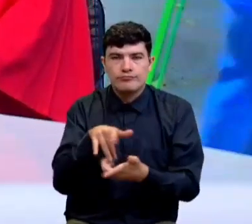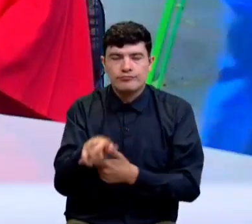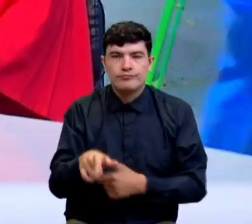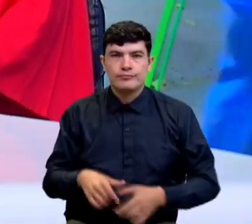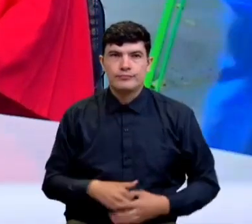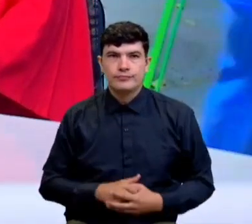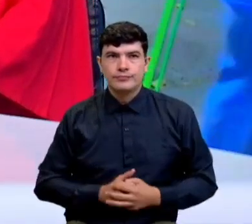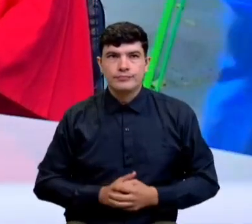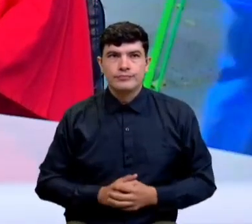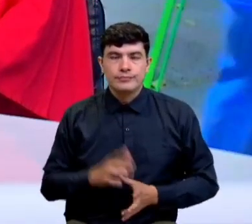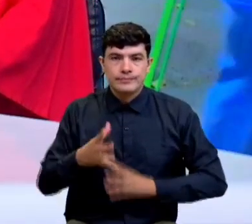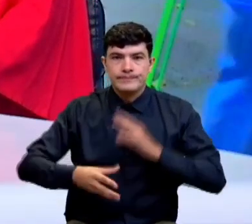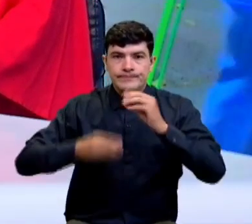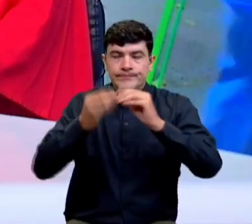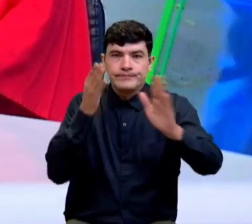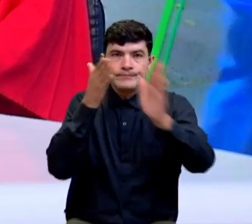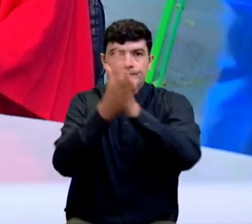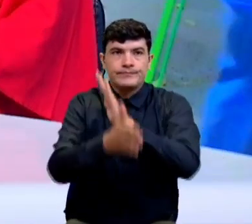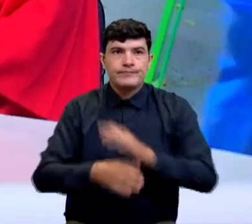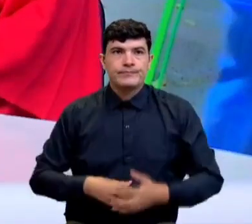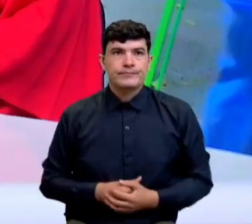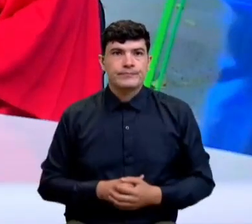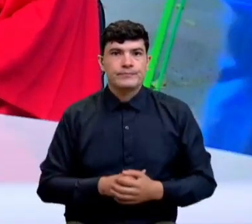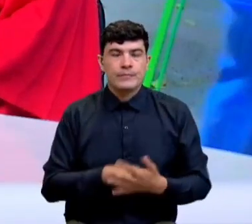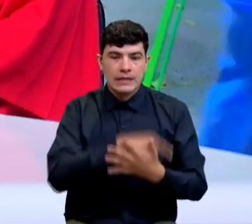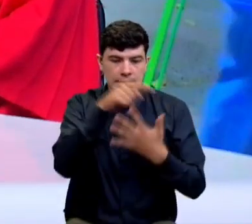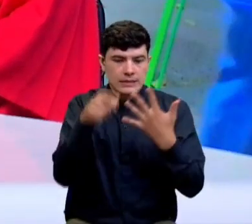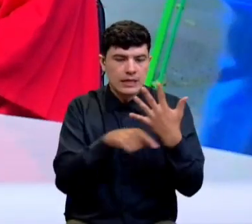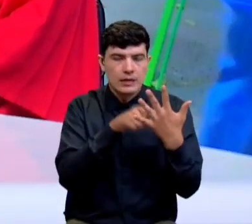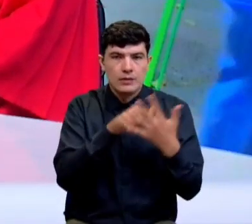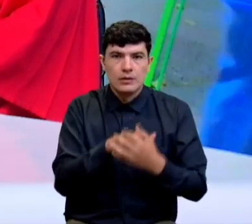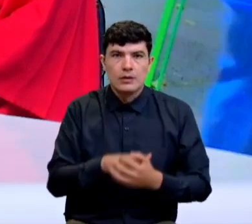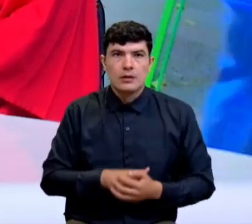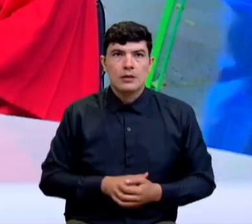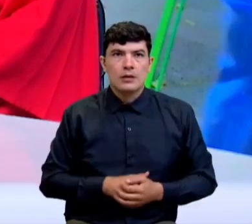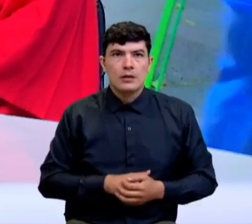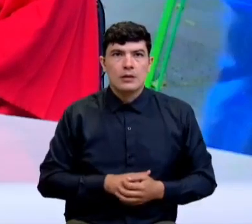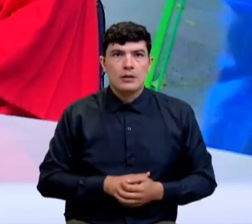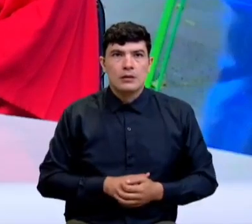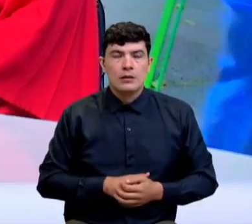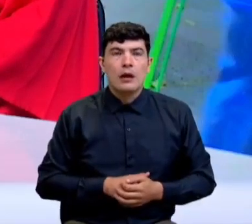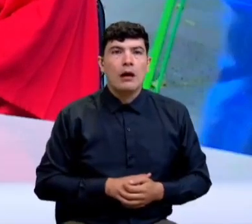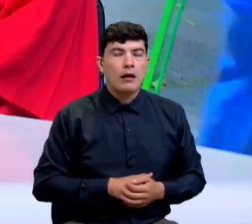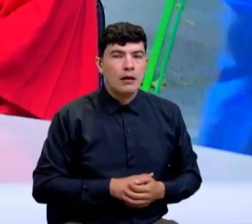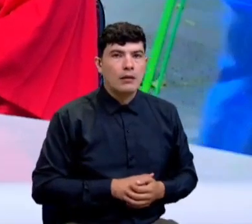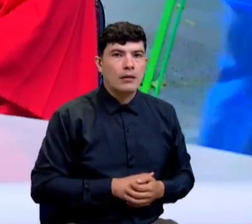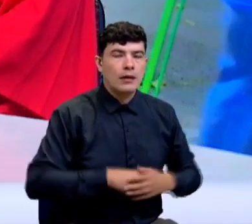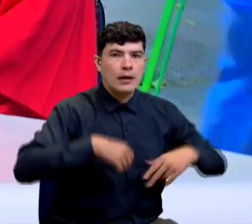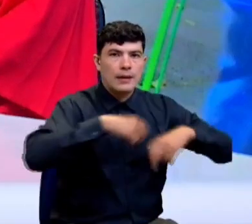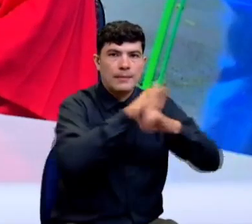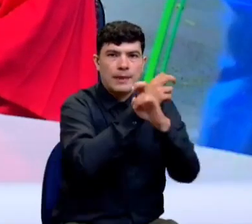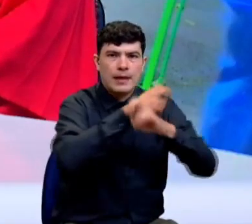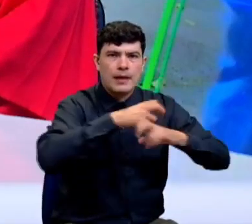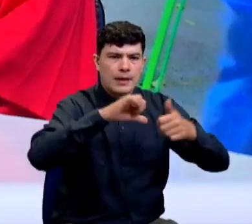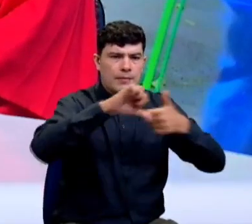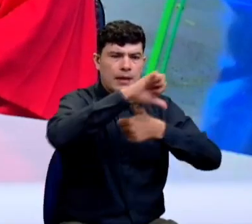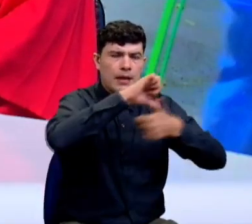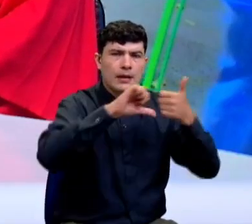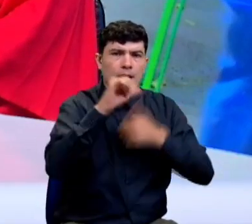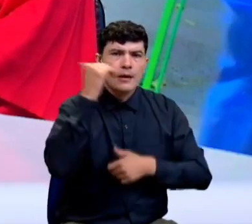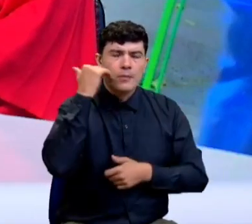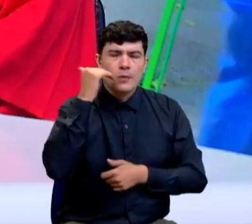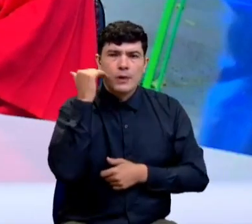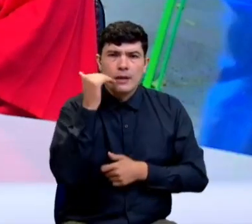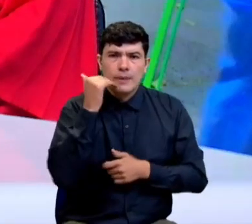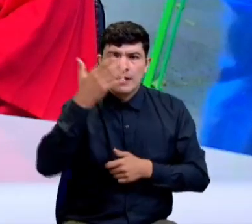Y en otra información, ya están de regreso a su casa los indígenas Yucpa, que estaban asentados en parques de Bucaramanga. La Secretaría del